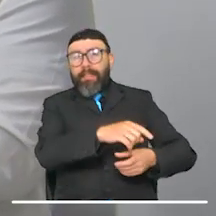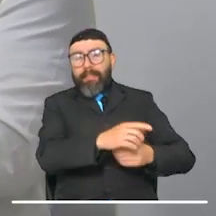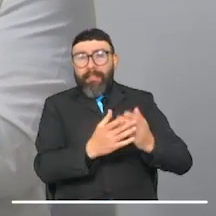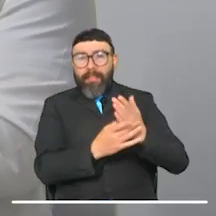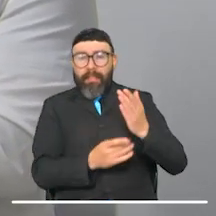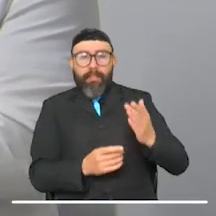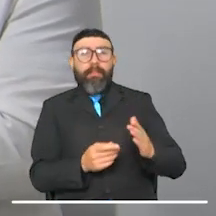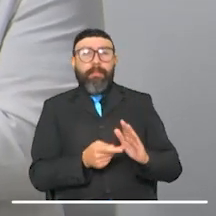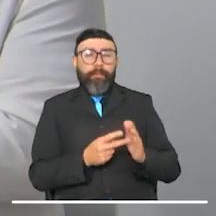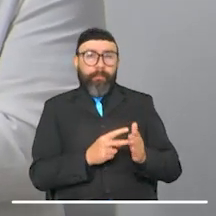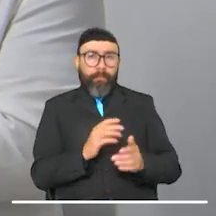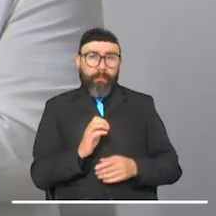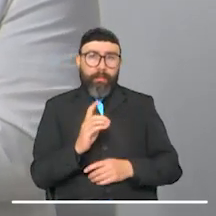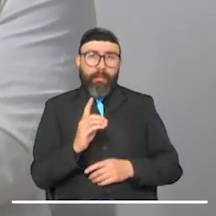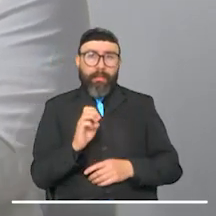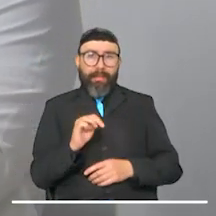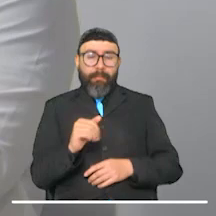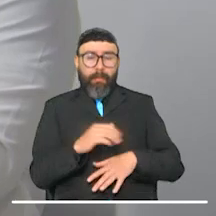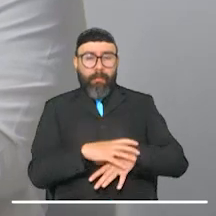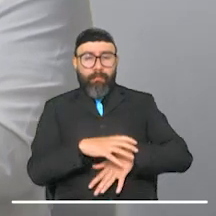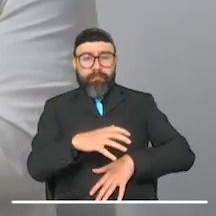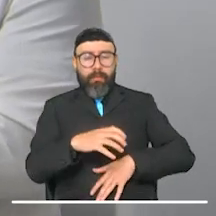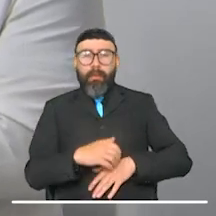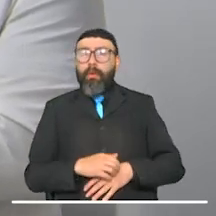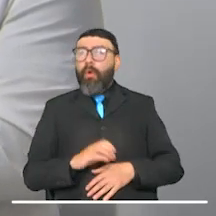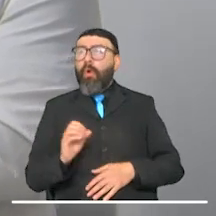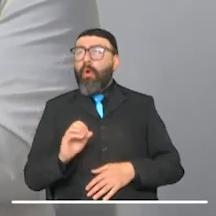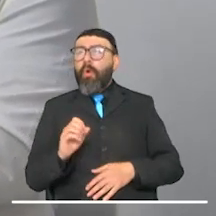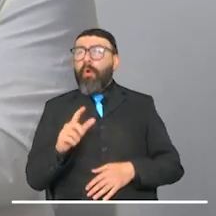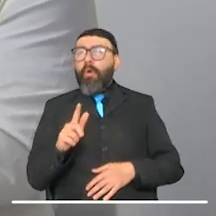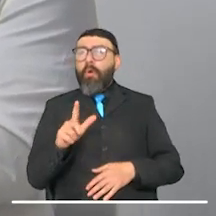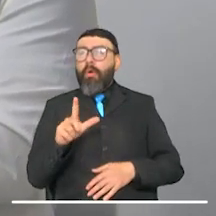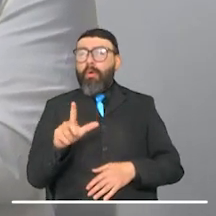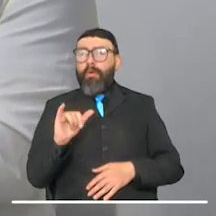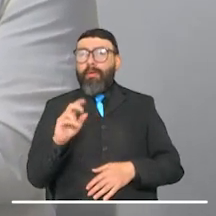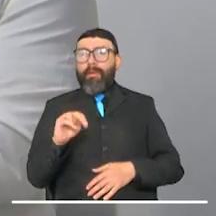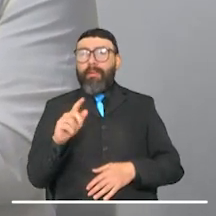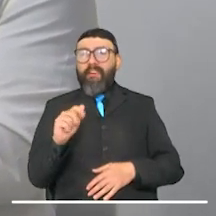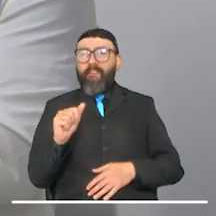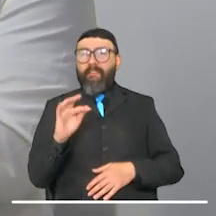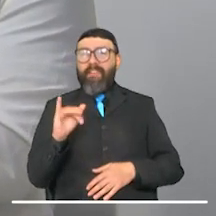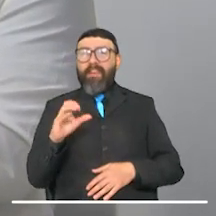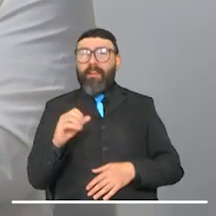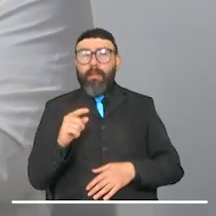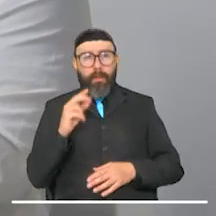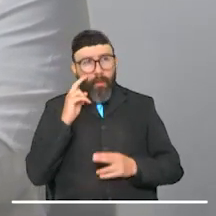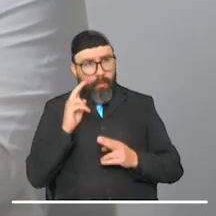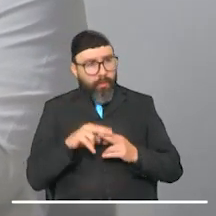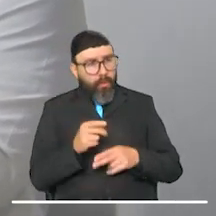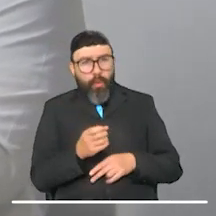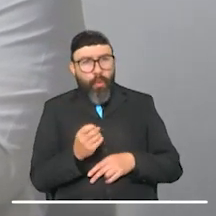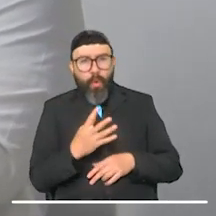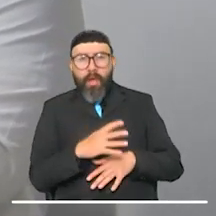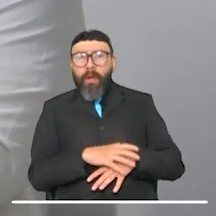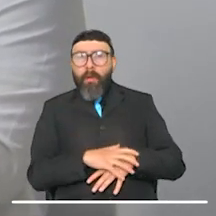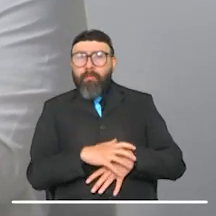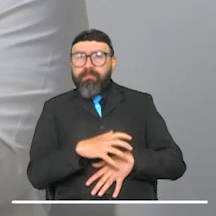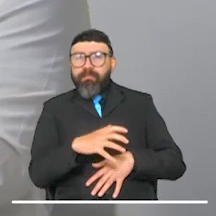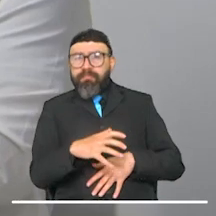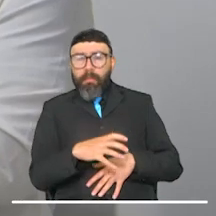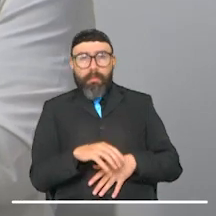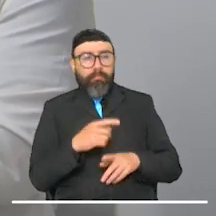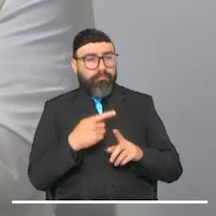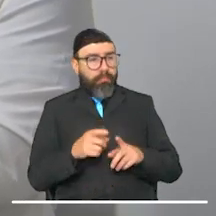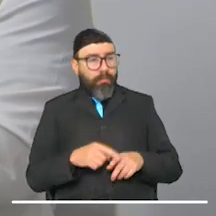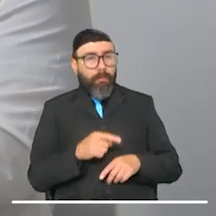como edema los linfáticos también se pueden ver por ecografías se pueden evaluar tanto su diámetro fundamentalmente el diámetro de